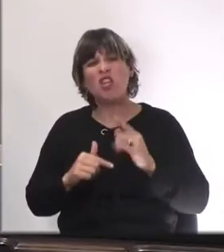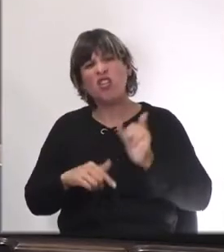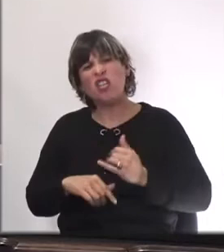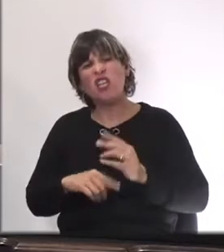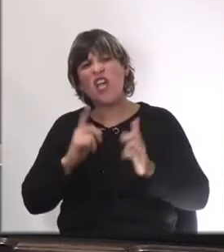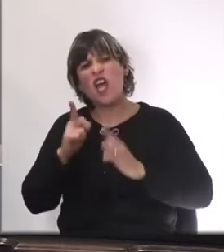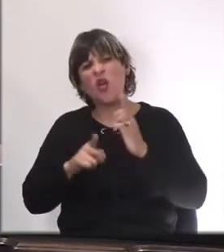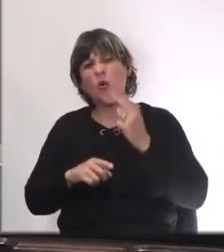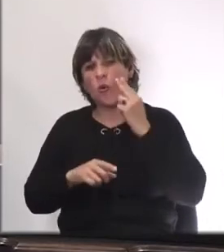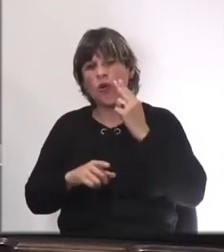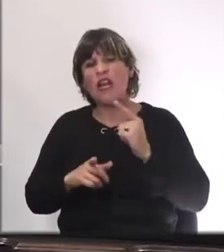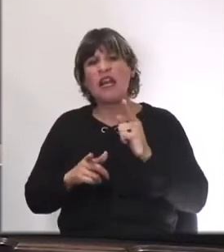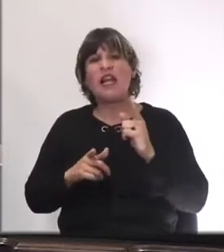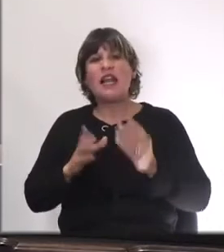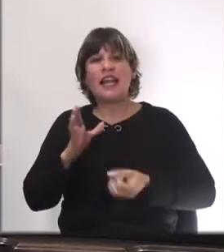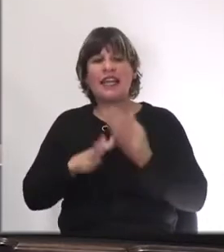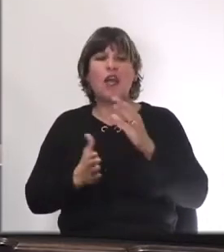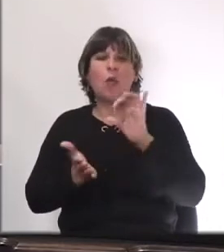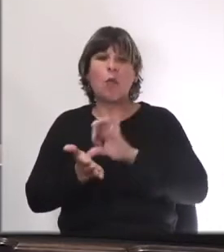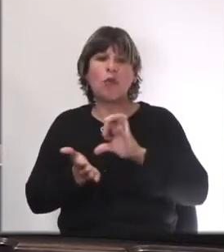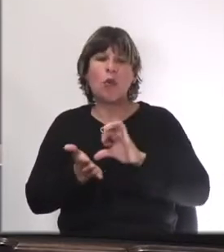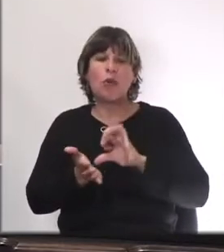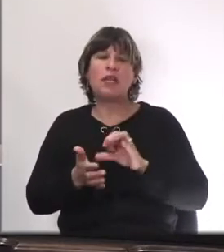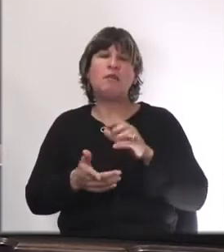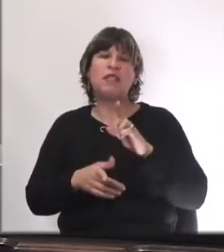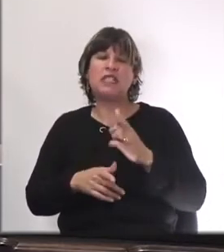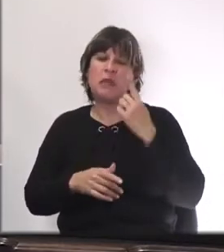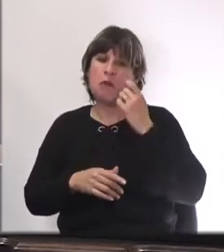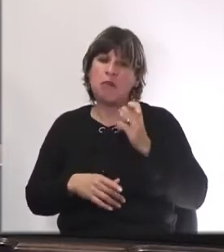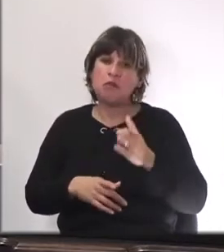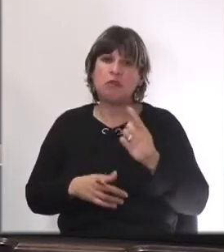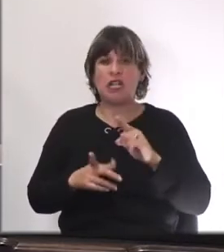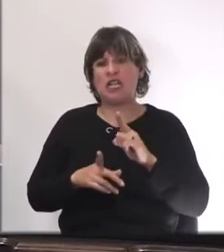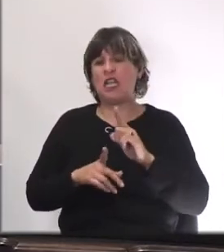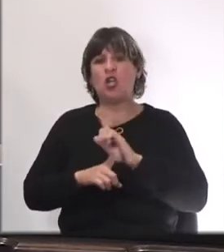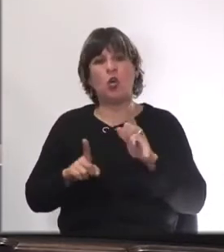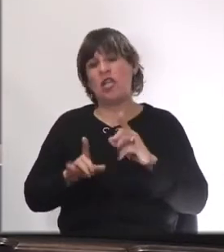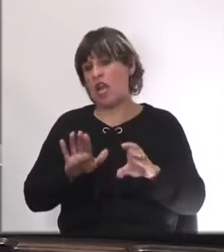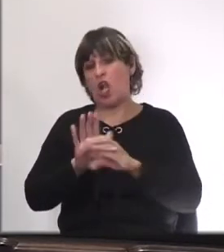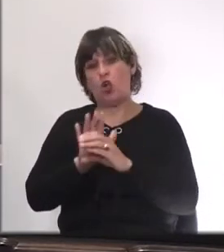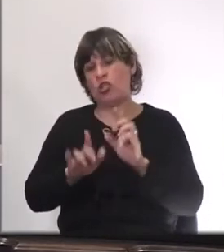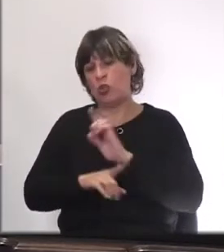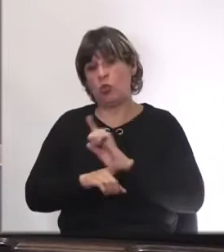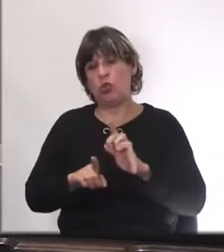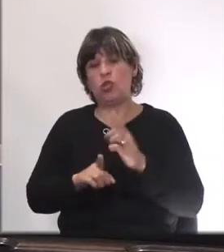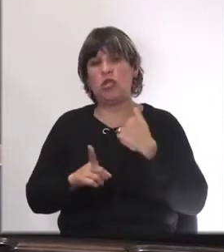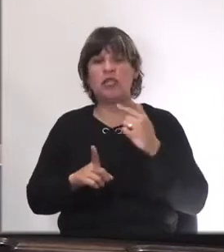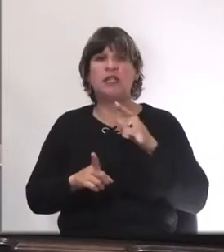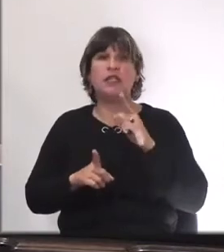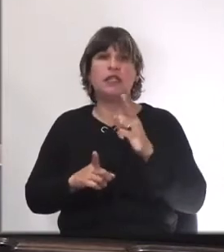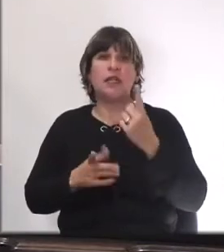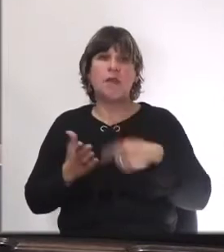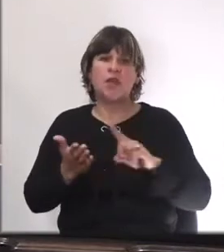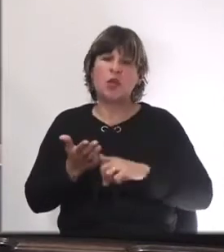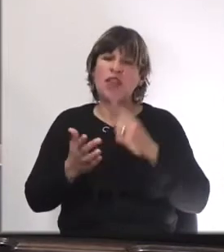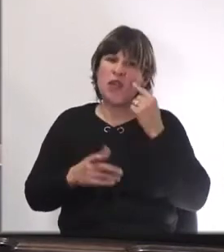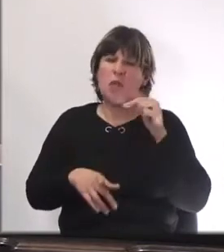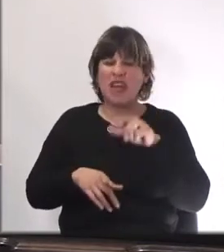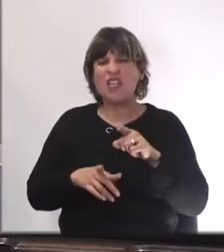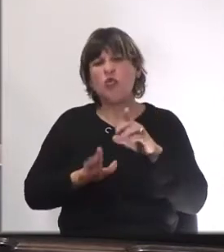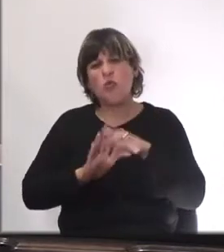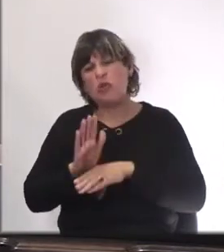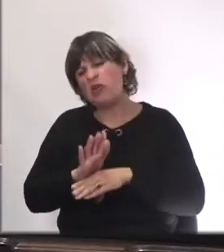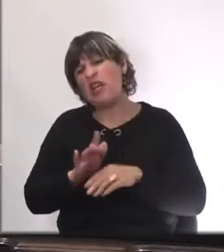Primero crea un sistema previsional, que es inconstitucional hacerlo en ocasión de la rendición de cuentas, pero además es un programa que está bastante